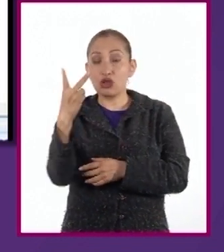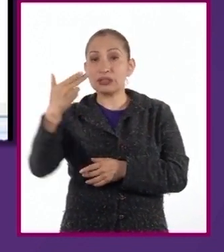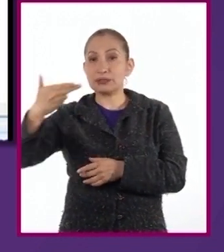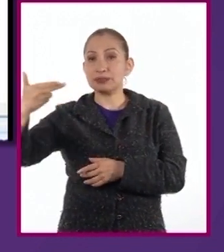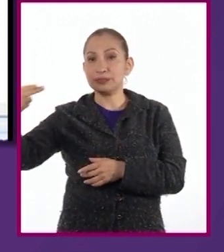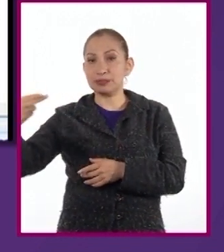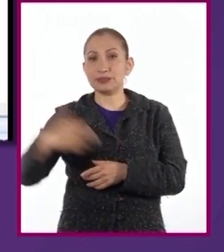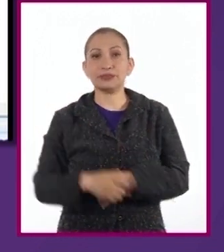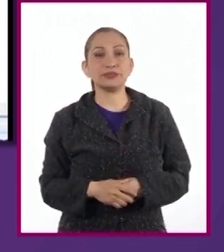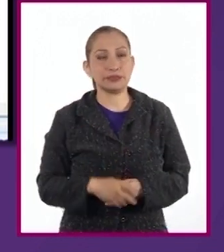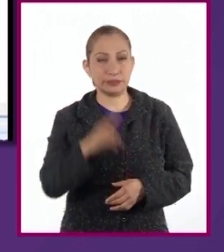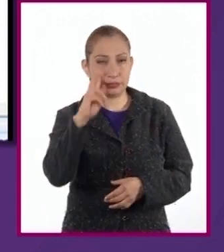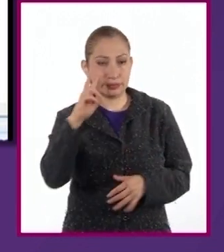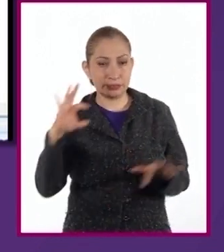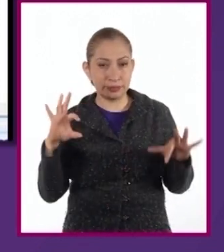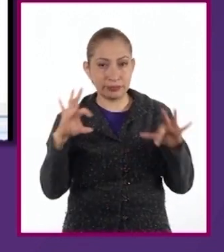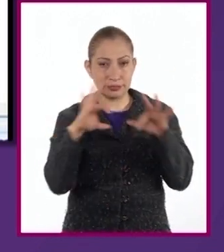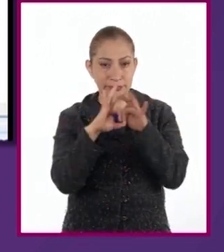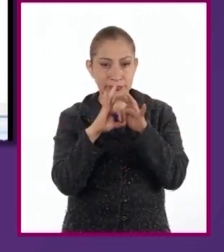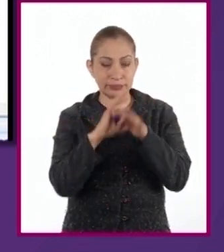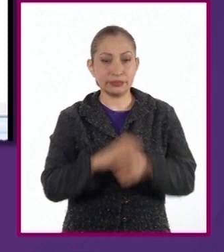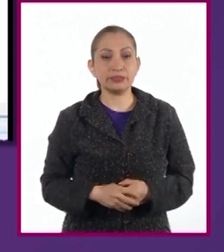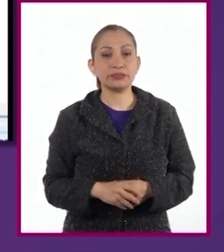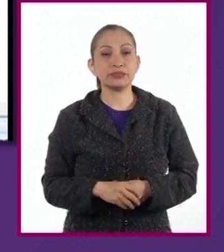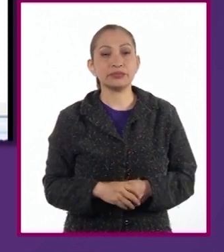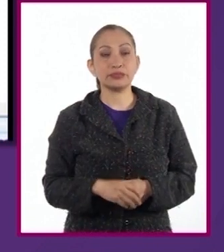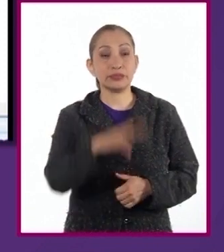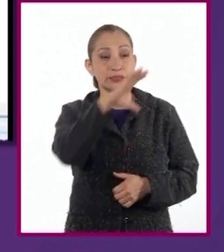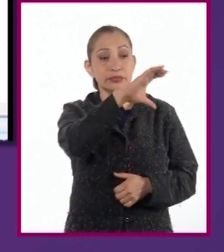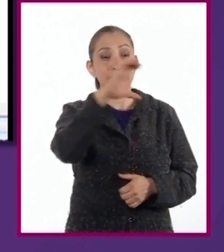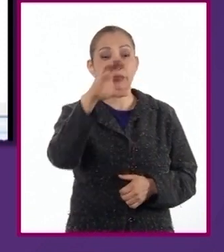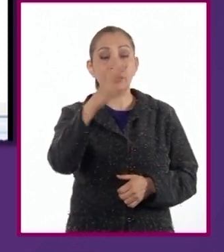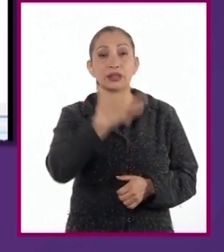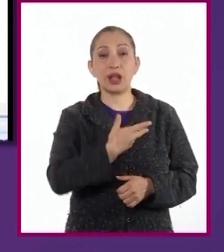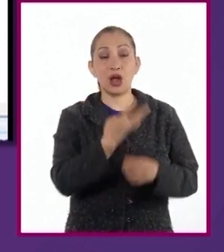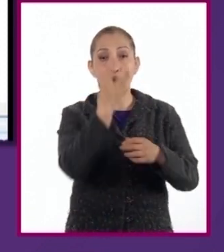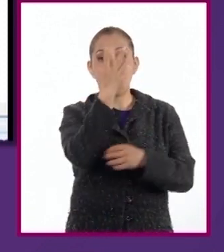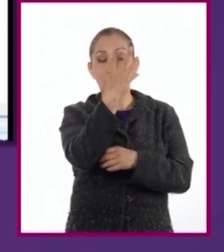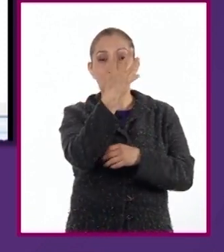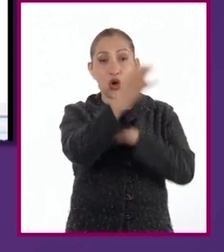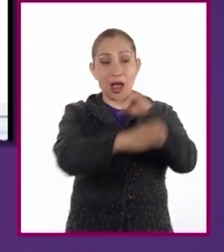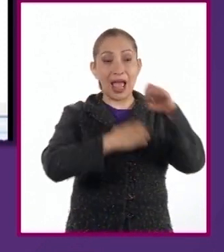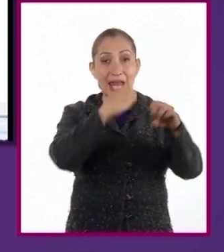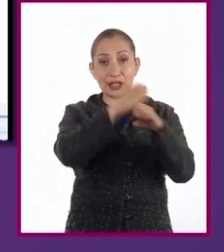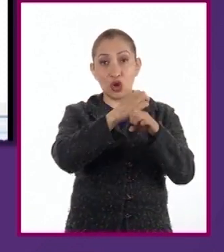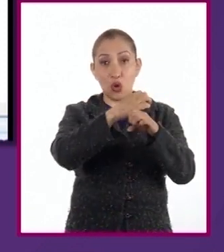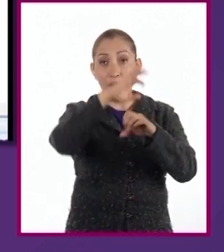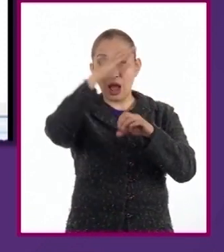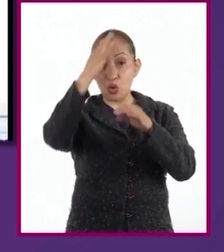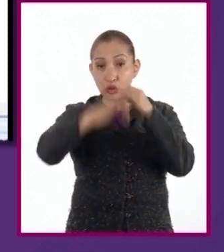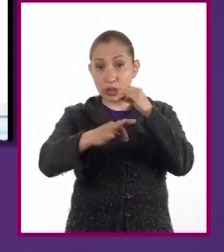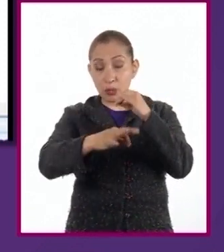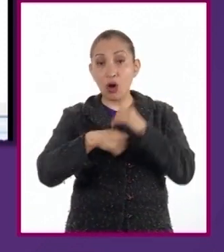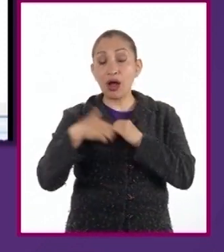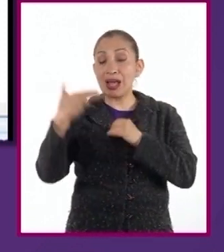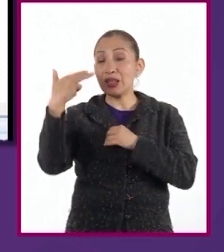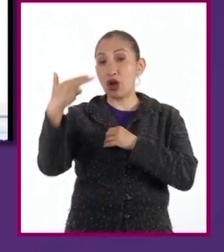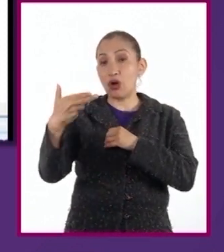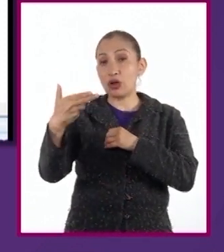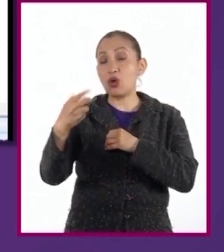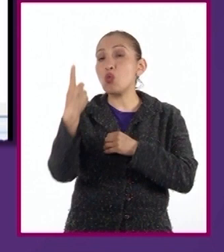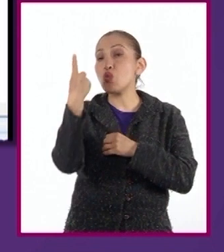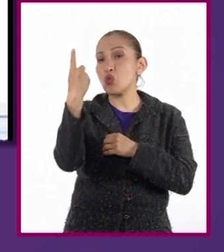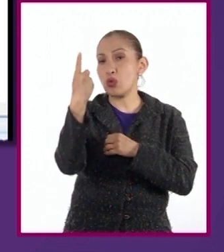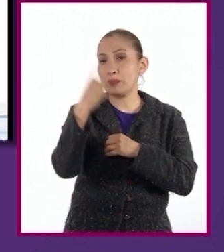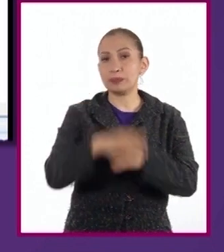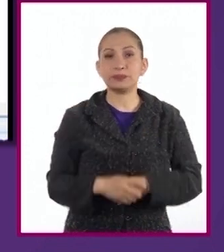hidrógeno. Vamos a colocarlos. El carbono tiene 4 electrones en su nivel externo y el hidrógeno